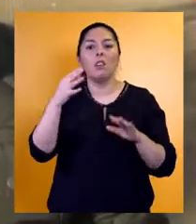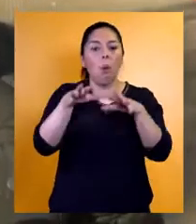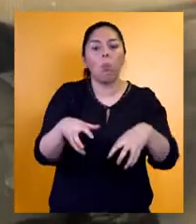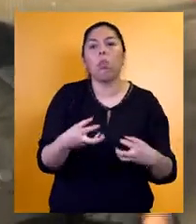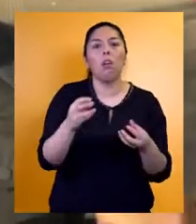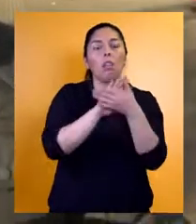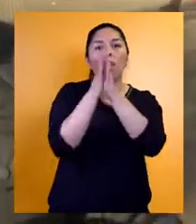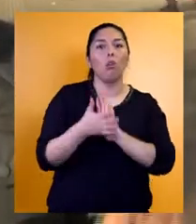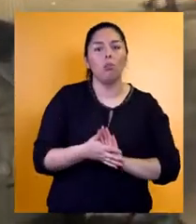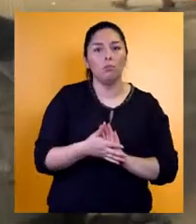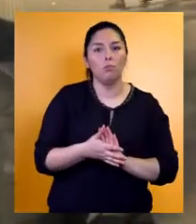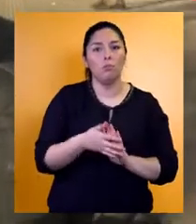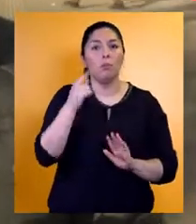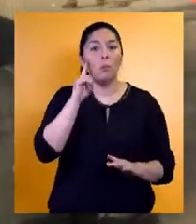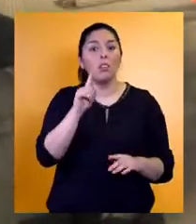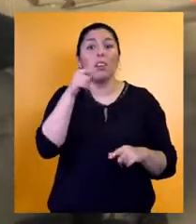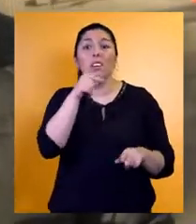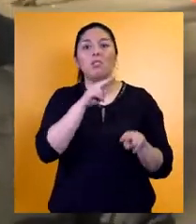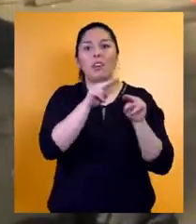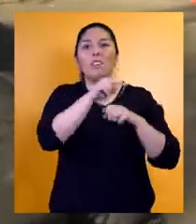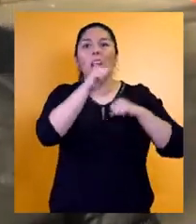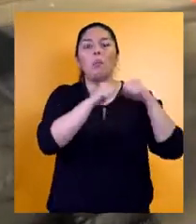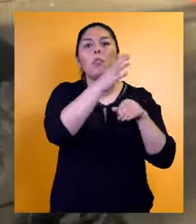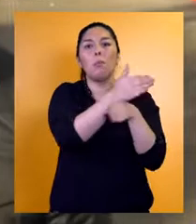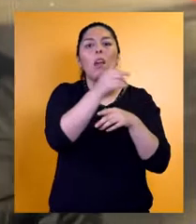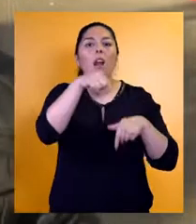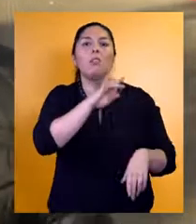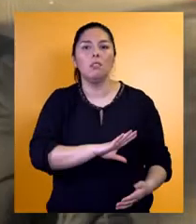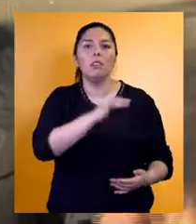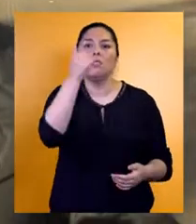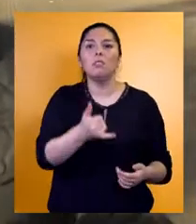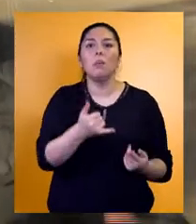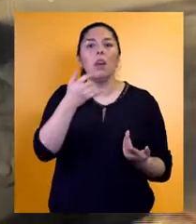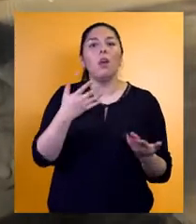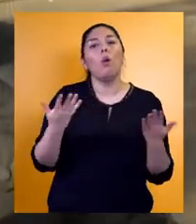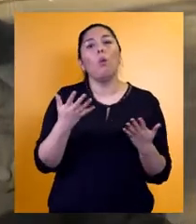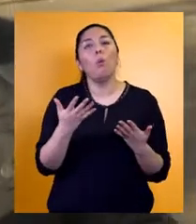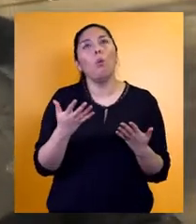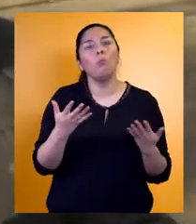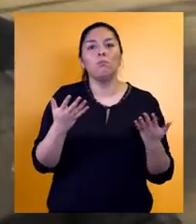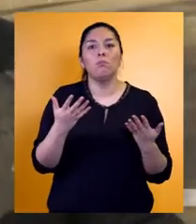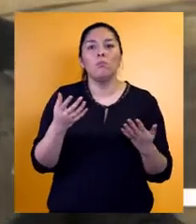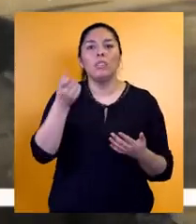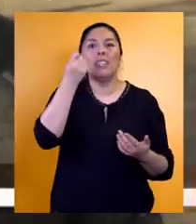esas capturas. Y a eso es lo que tiene que adecuarse la industria pesquera de este país, a pescarlo